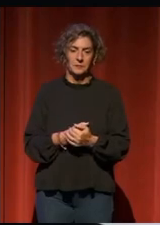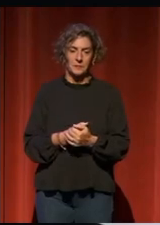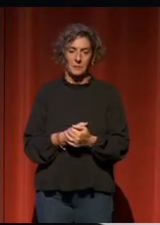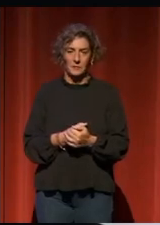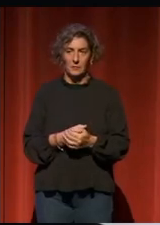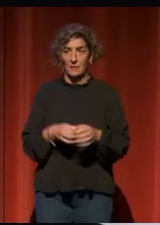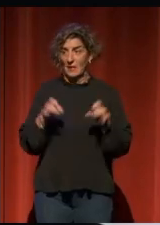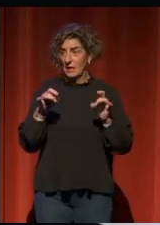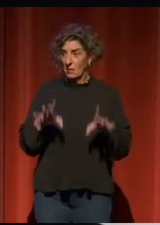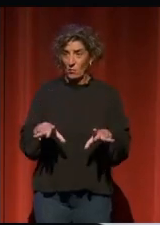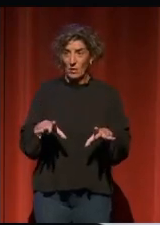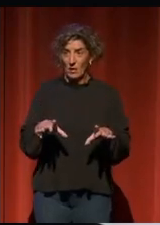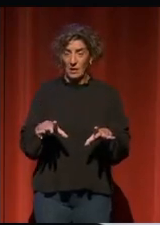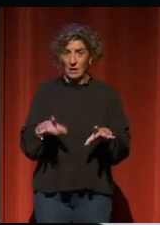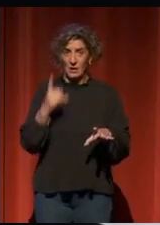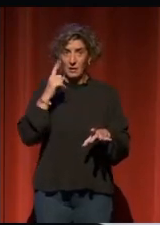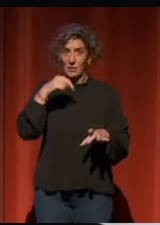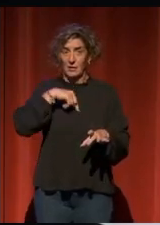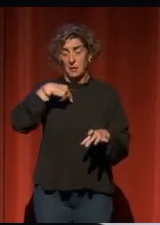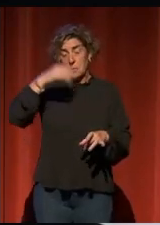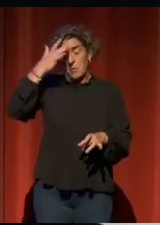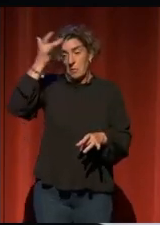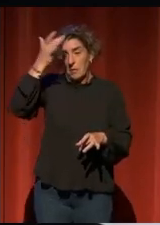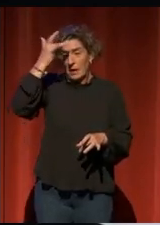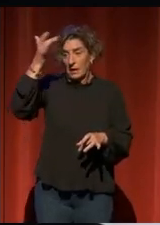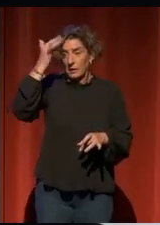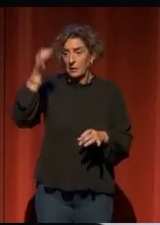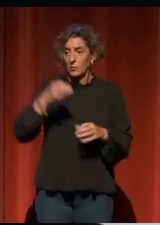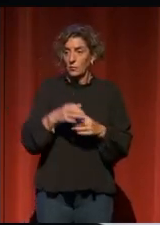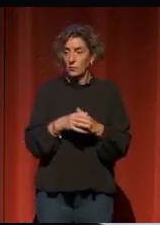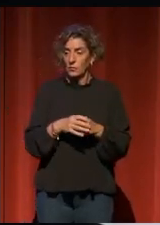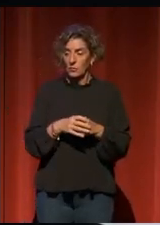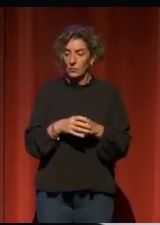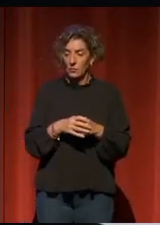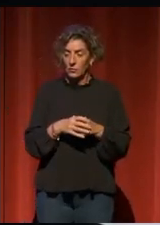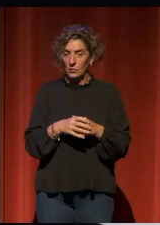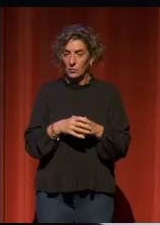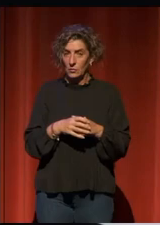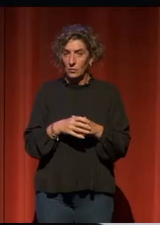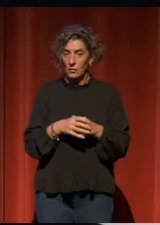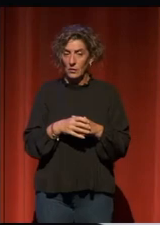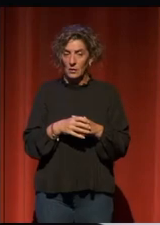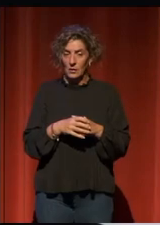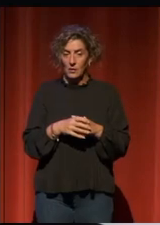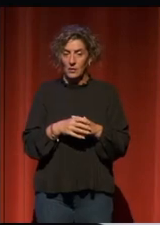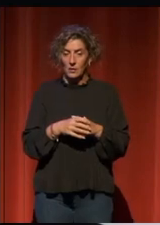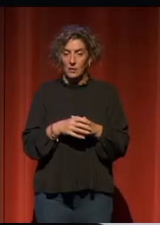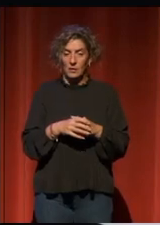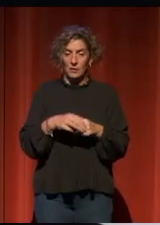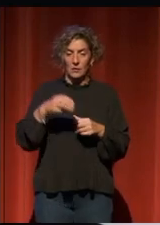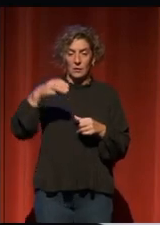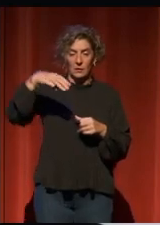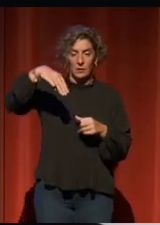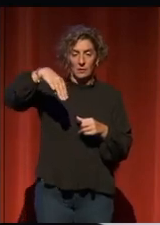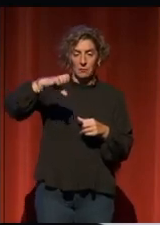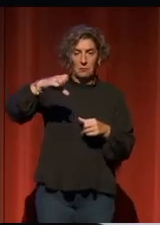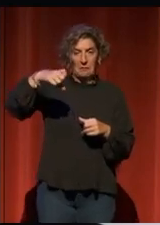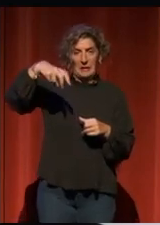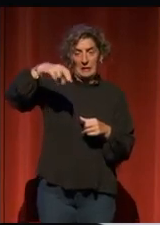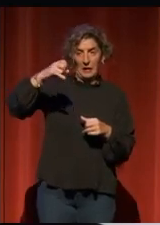debería sentirlo, imagino, Walter Benjamin, cuando cuenta en un breve escrito sobre